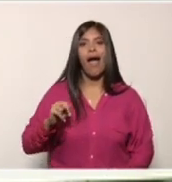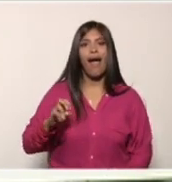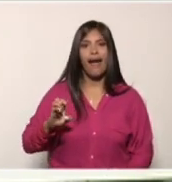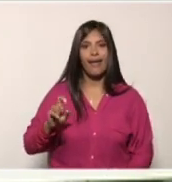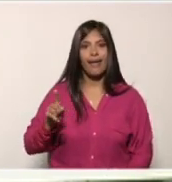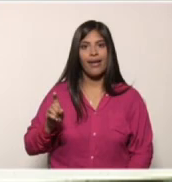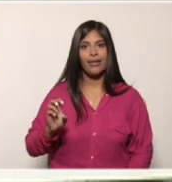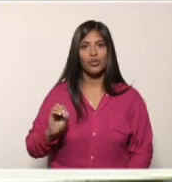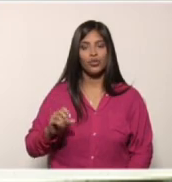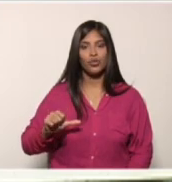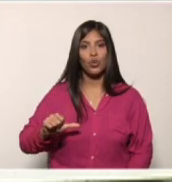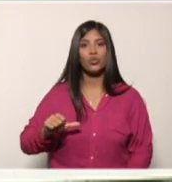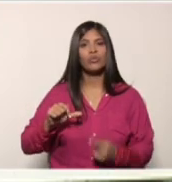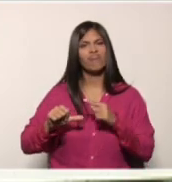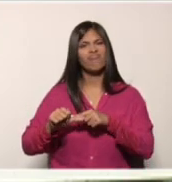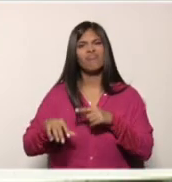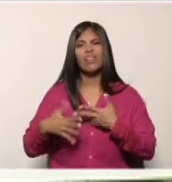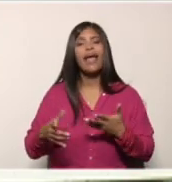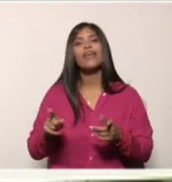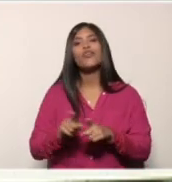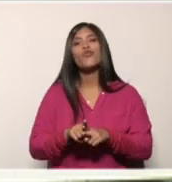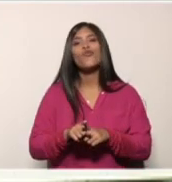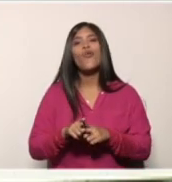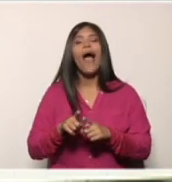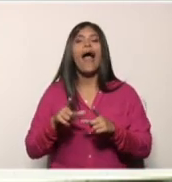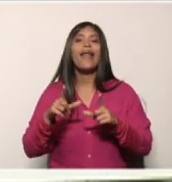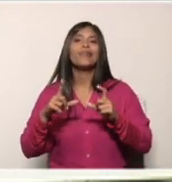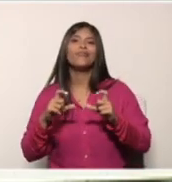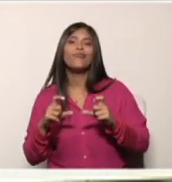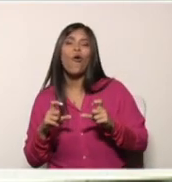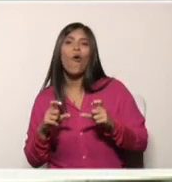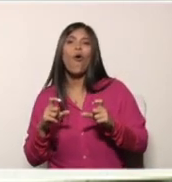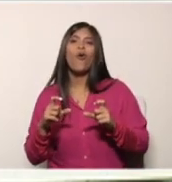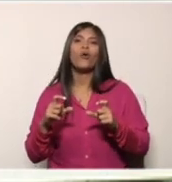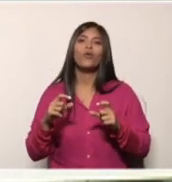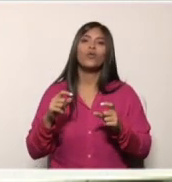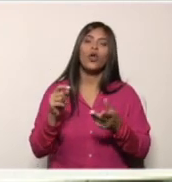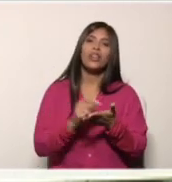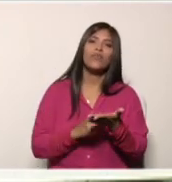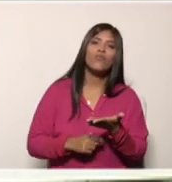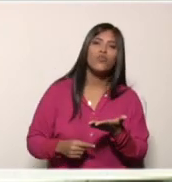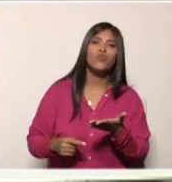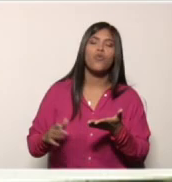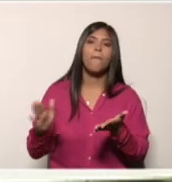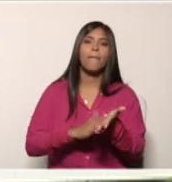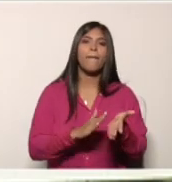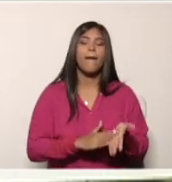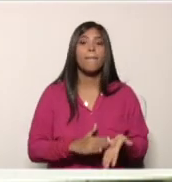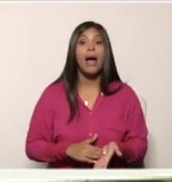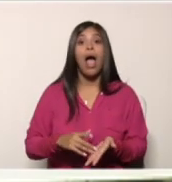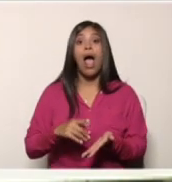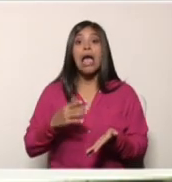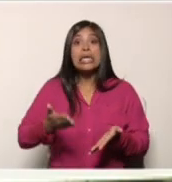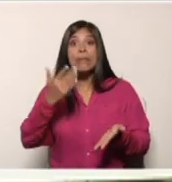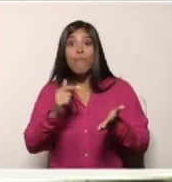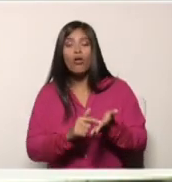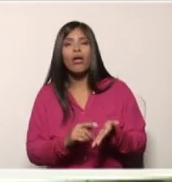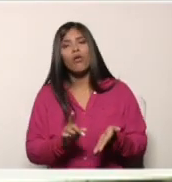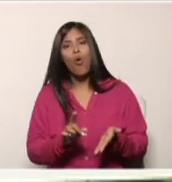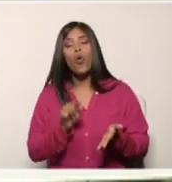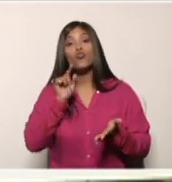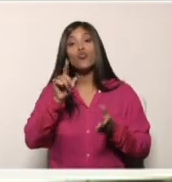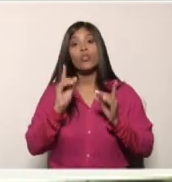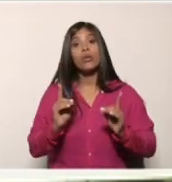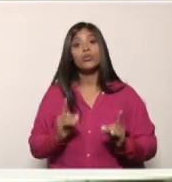anexos, digamos que no es primordial, es a juicio del escritor, del autor